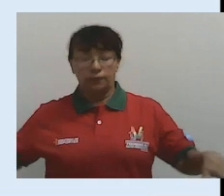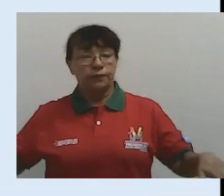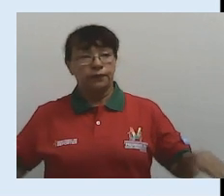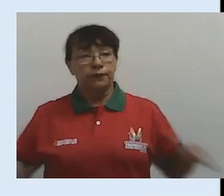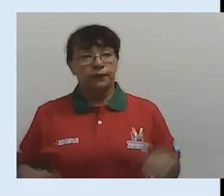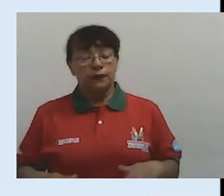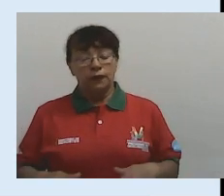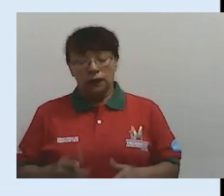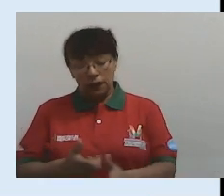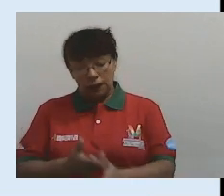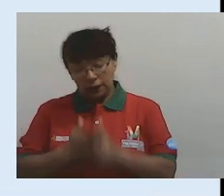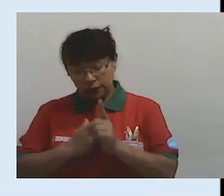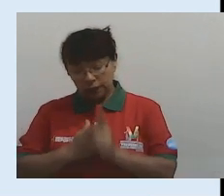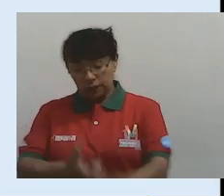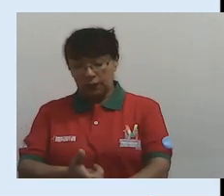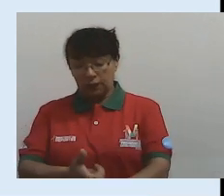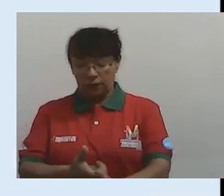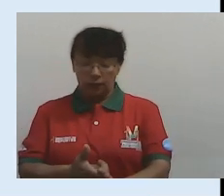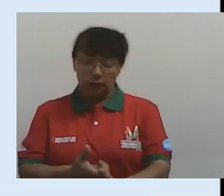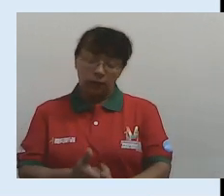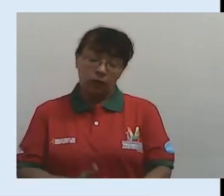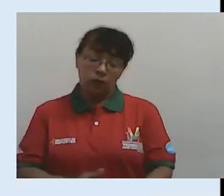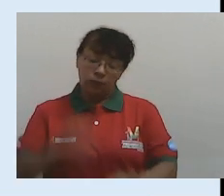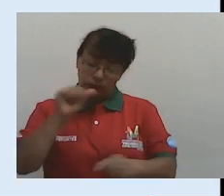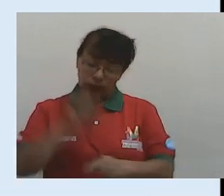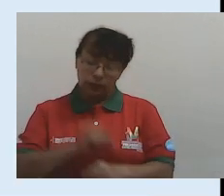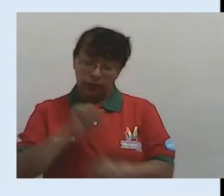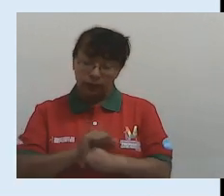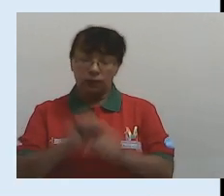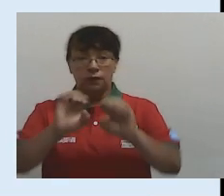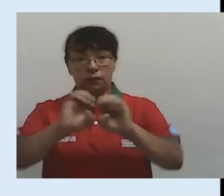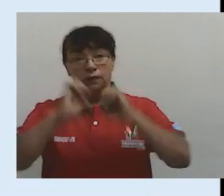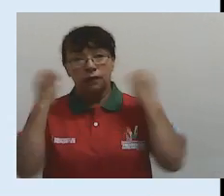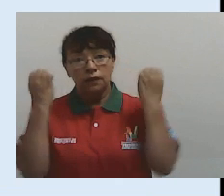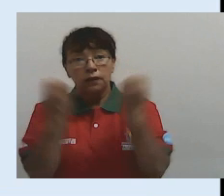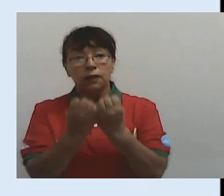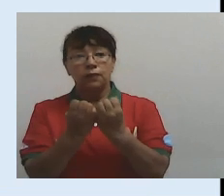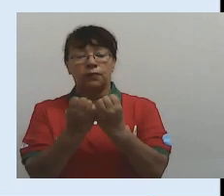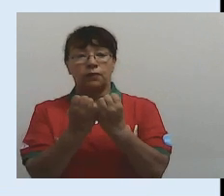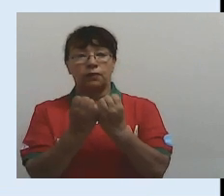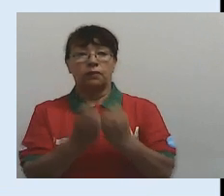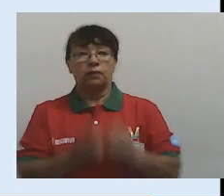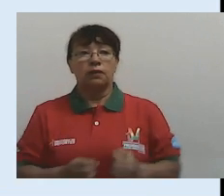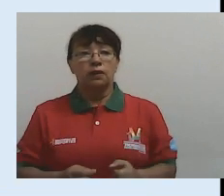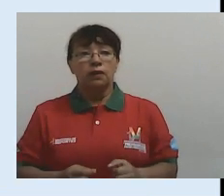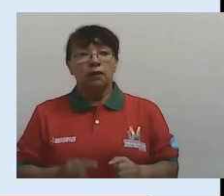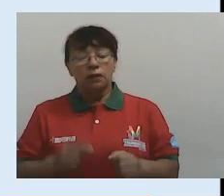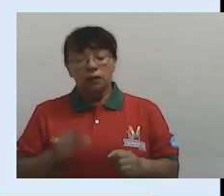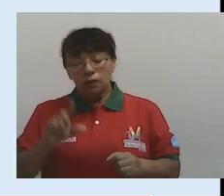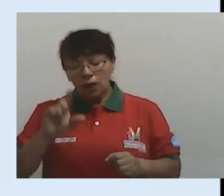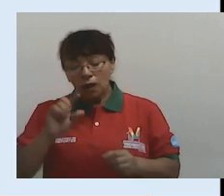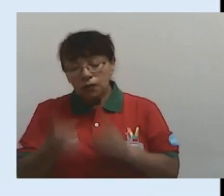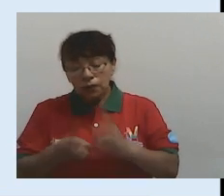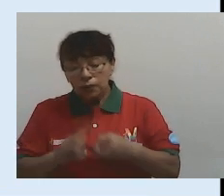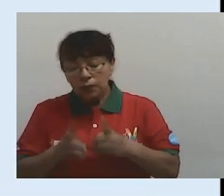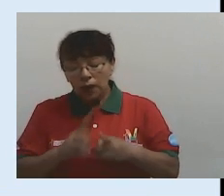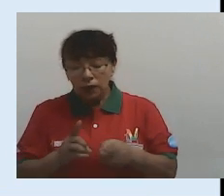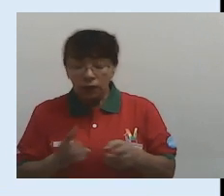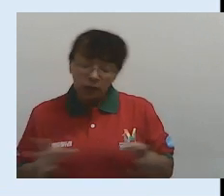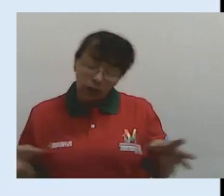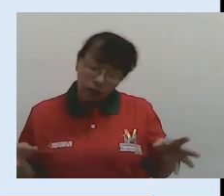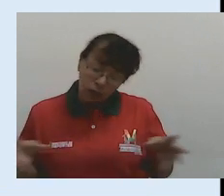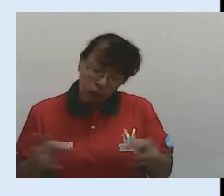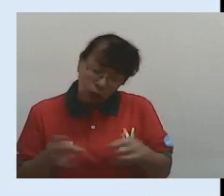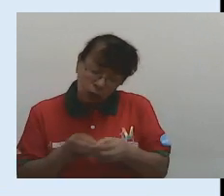el atletismo se vuelve un trabajo de equipo. No es que se vuelve un deporte de conjunto. Tenemos que hacer,